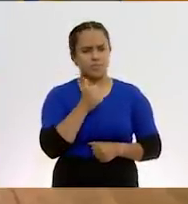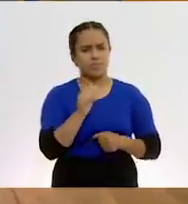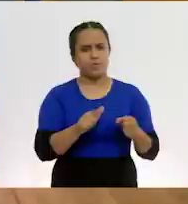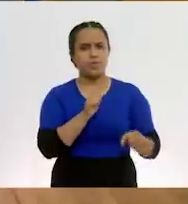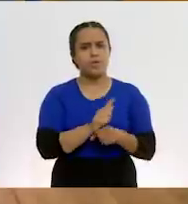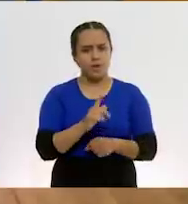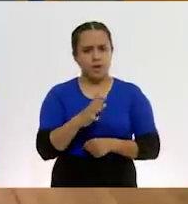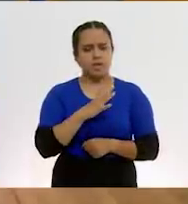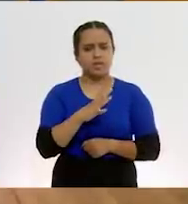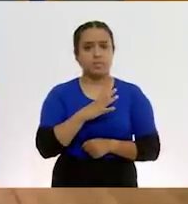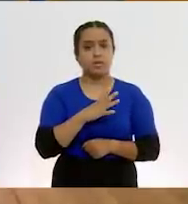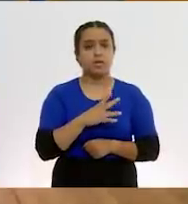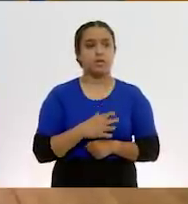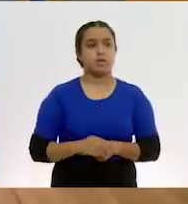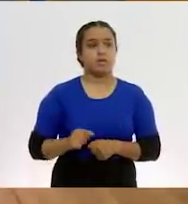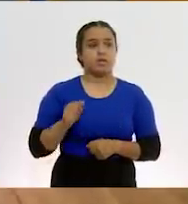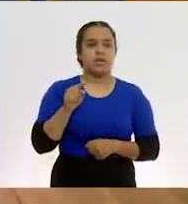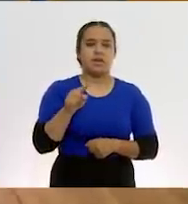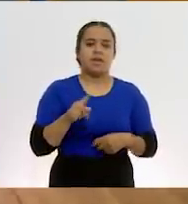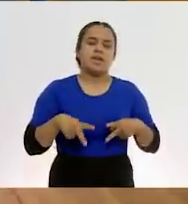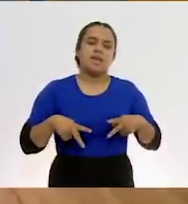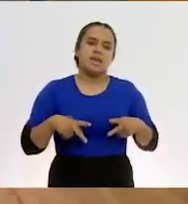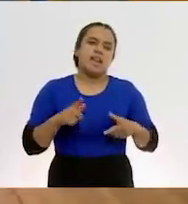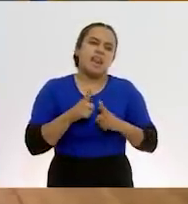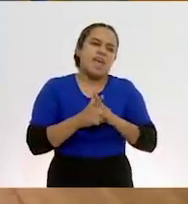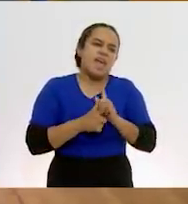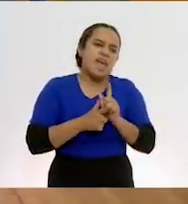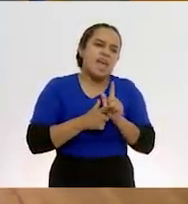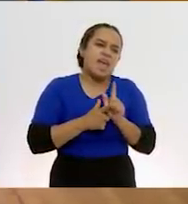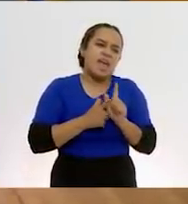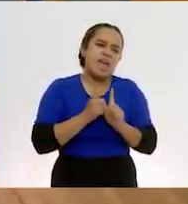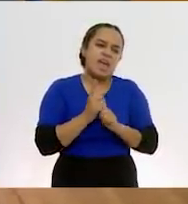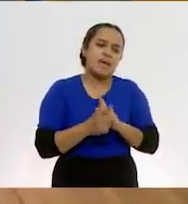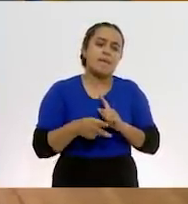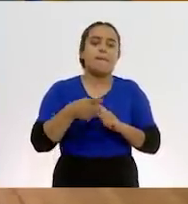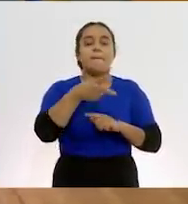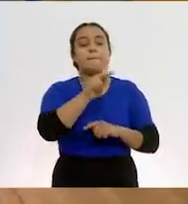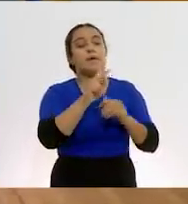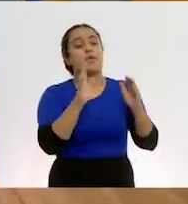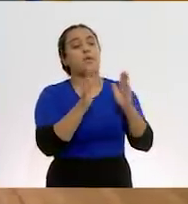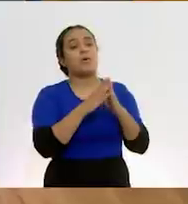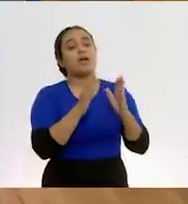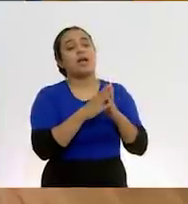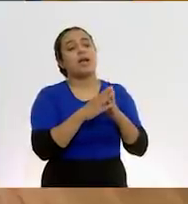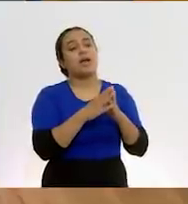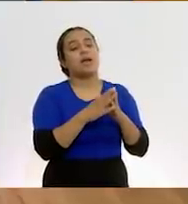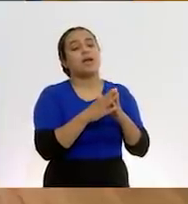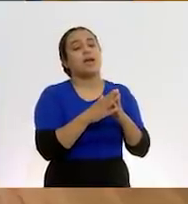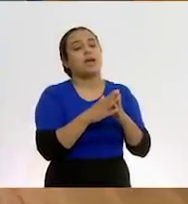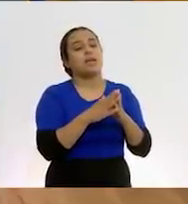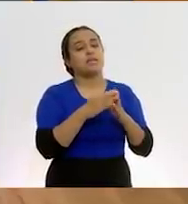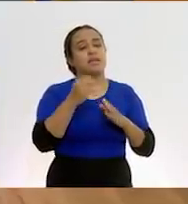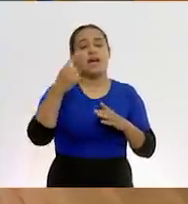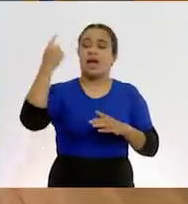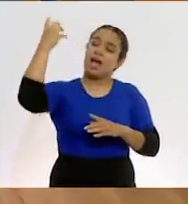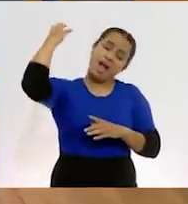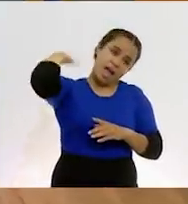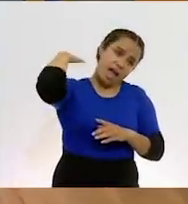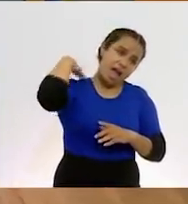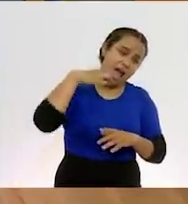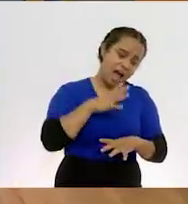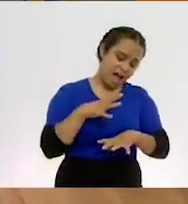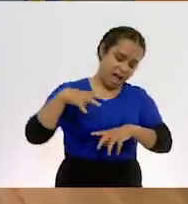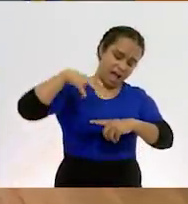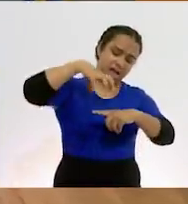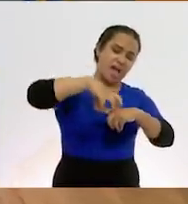otro animal. Que este es un poco más lento. Pero que lleva su casa aquí atrás. ¿Te imaginas llevar tu casa aquí atrás a todas